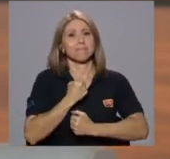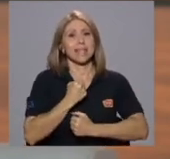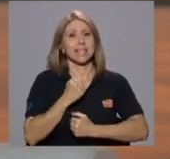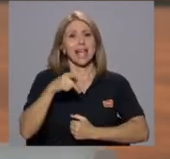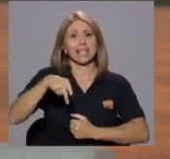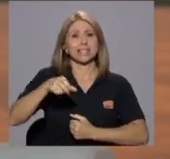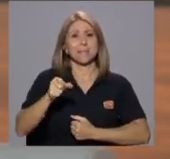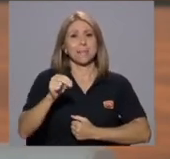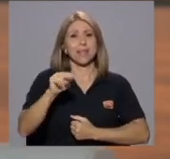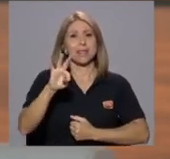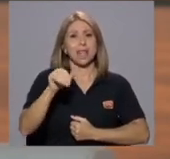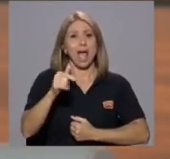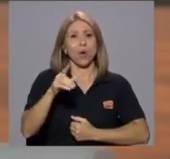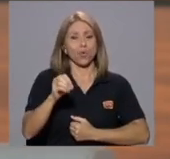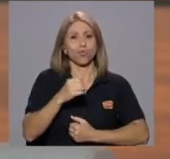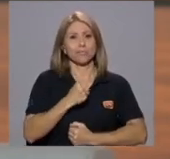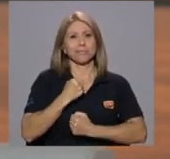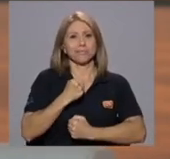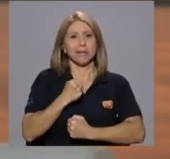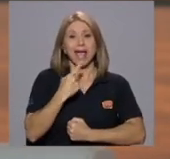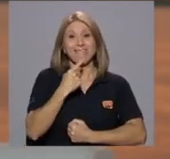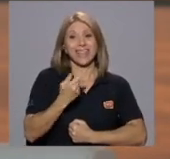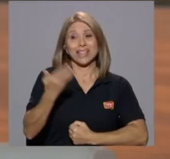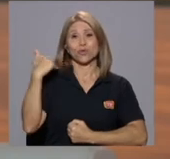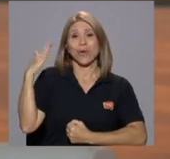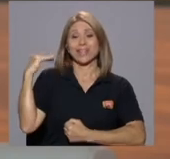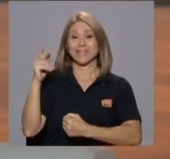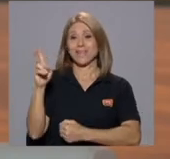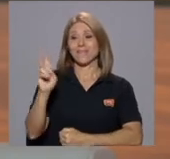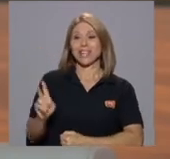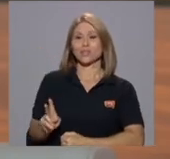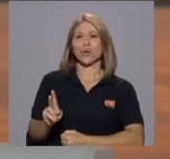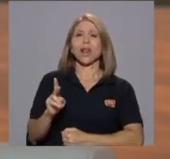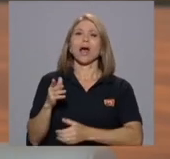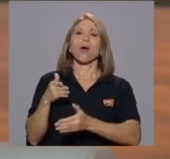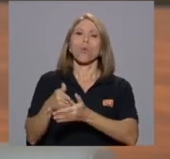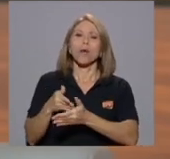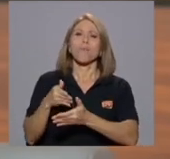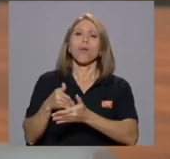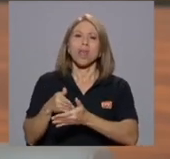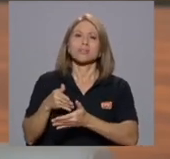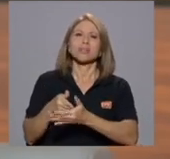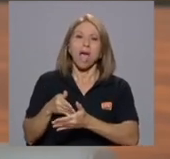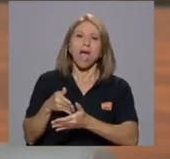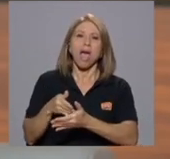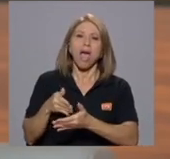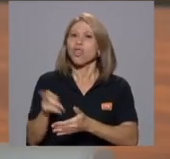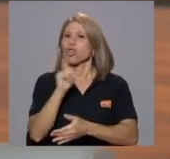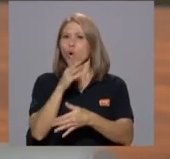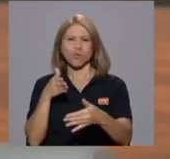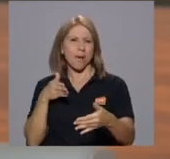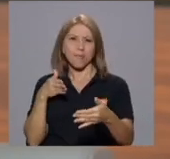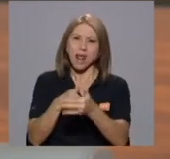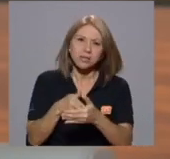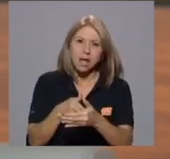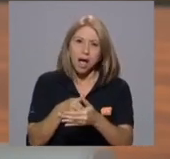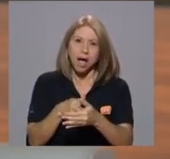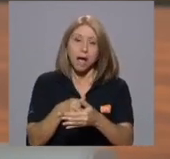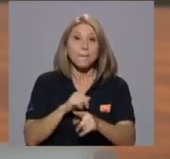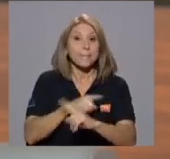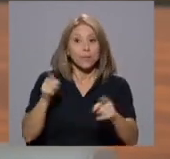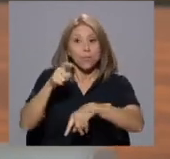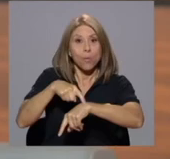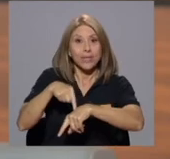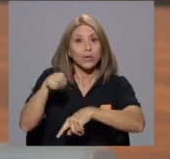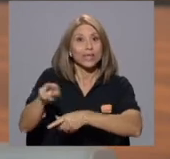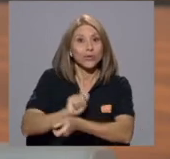dicho que Estados Unidos, que Venezuela era una molestia, no una amenaza. En el momento en el que eso cambie,